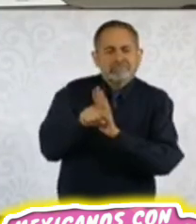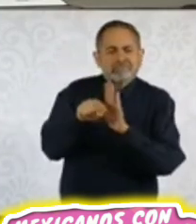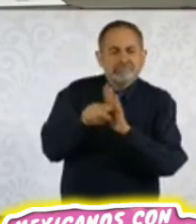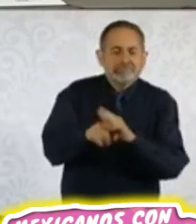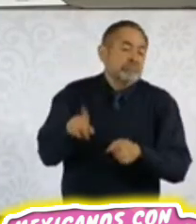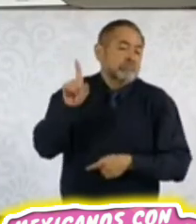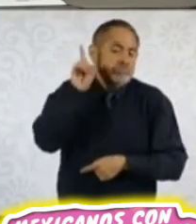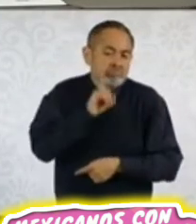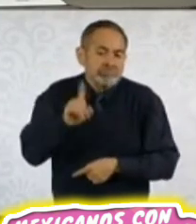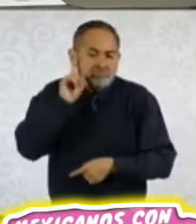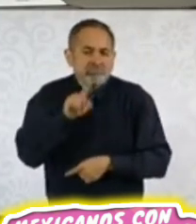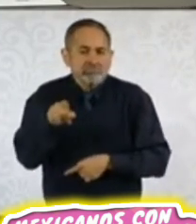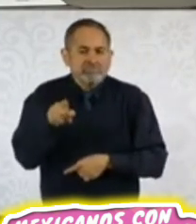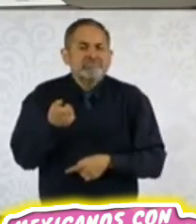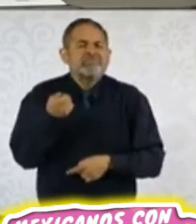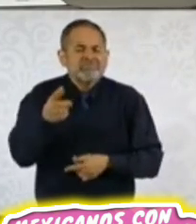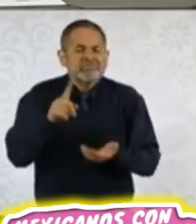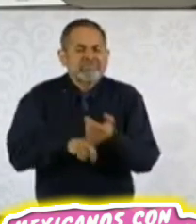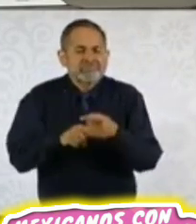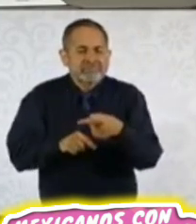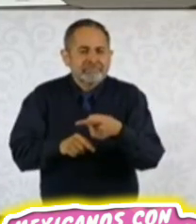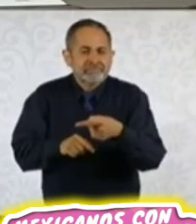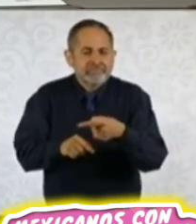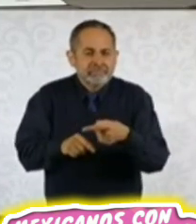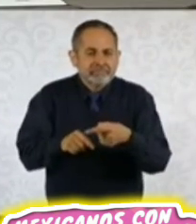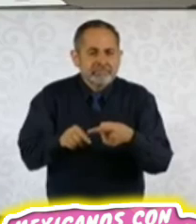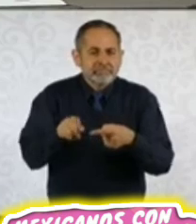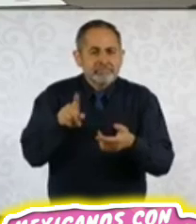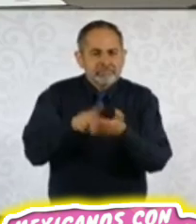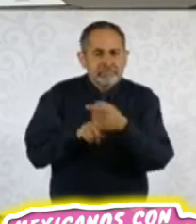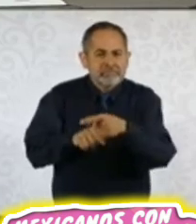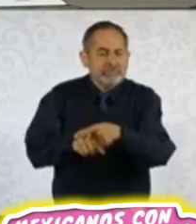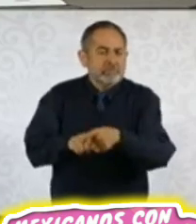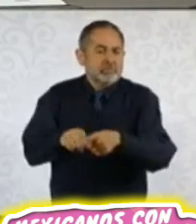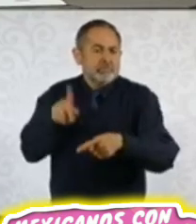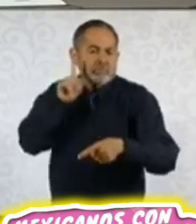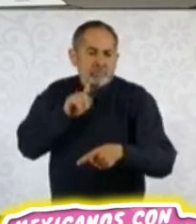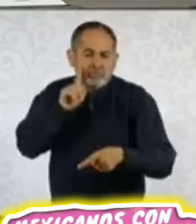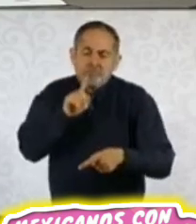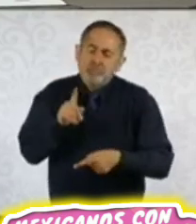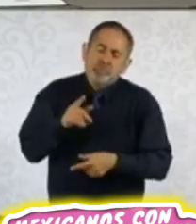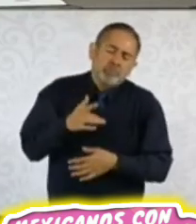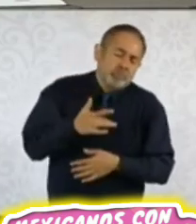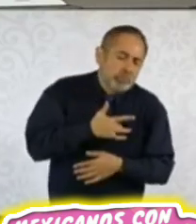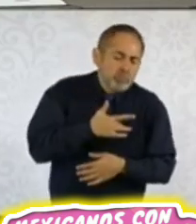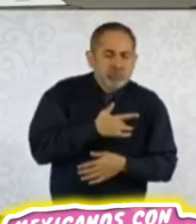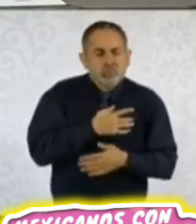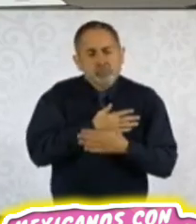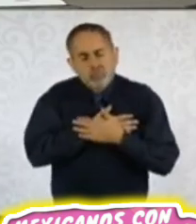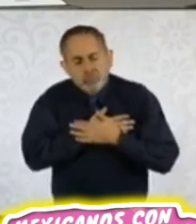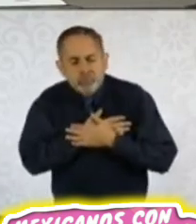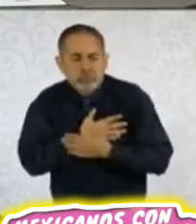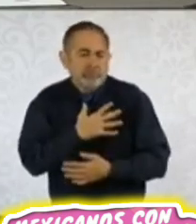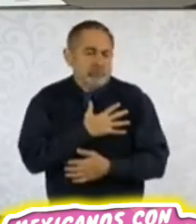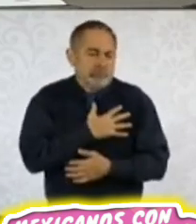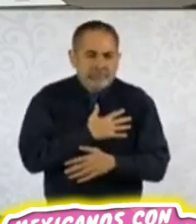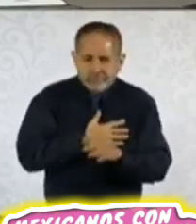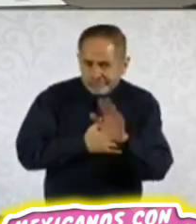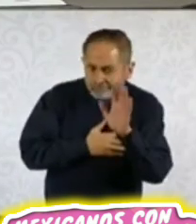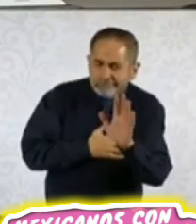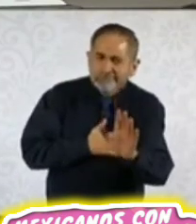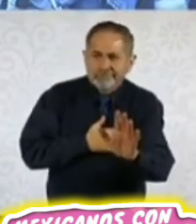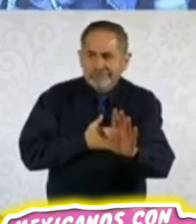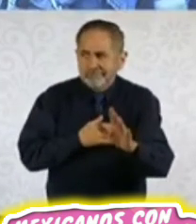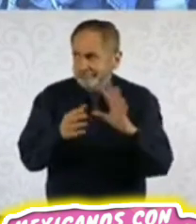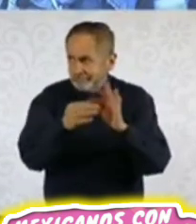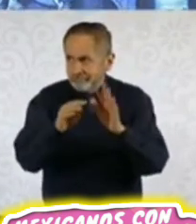las mujeres colocamos ¿qué? El corazón, ¿no? Que siempre vamos de una manera apasionada. Por ello me gustaría